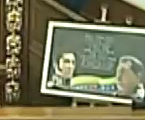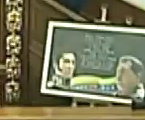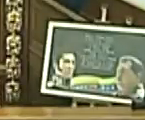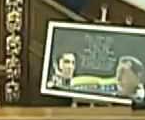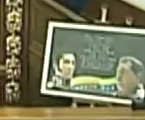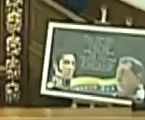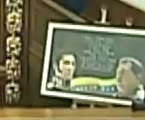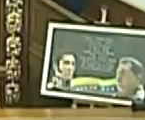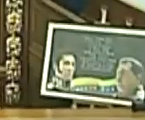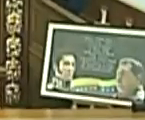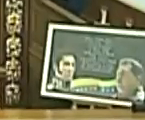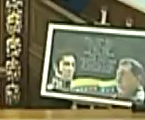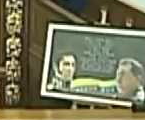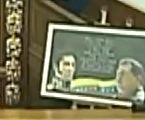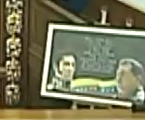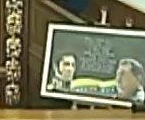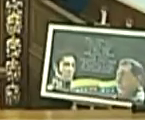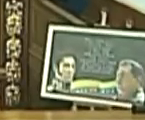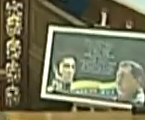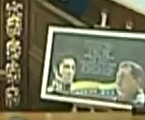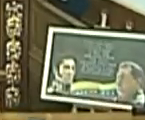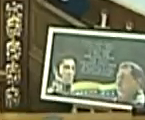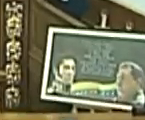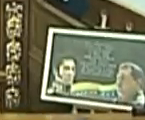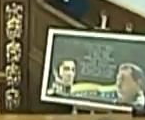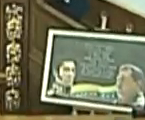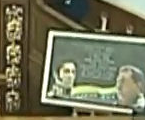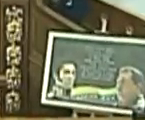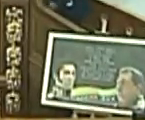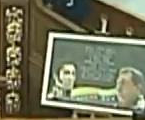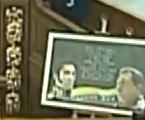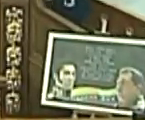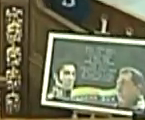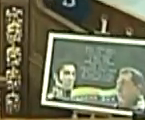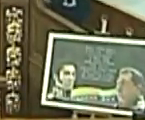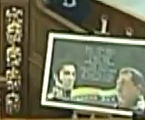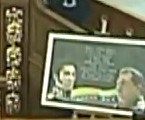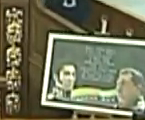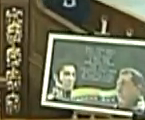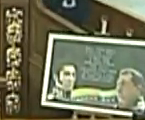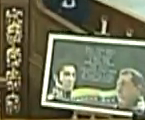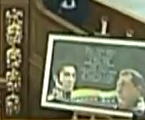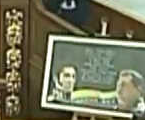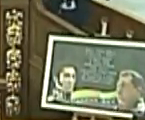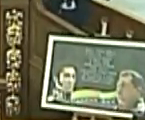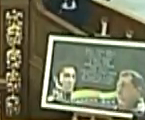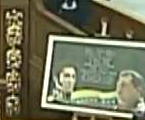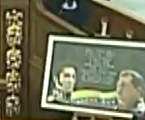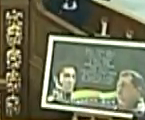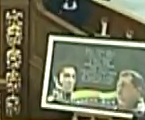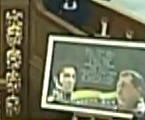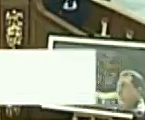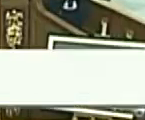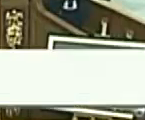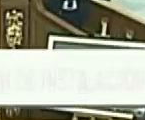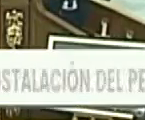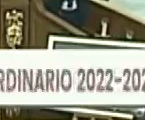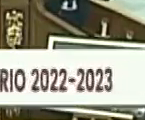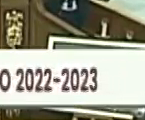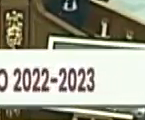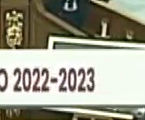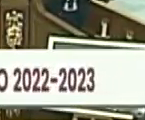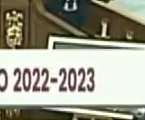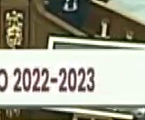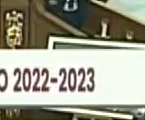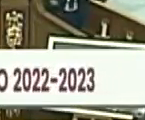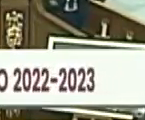veníamos pues adelantando. Ahí... Este año una etapa de métodos de gobierno, de soluciones permanentes, a lo